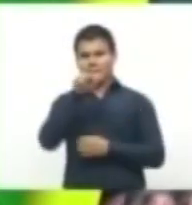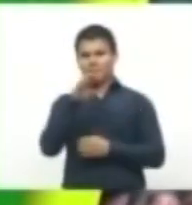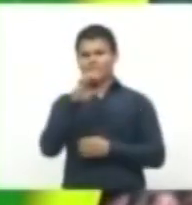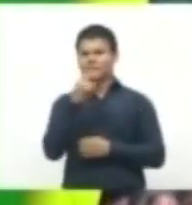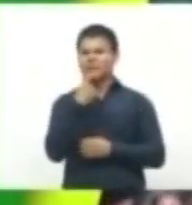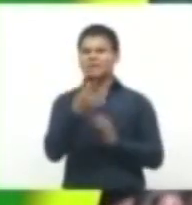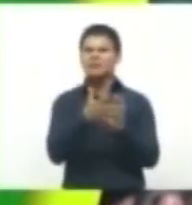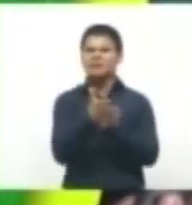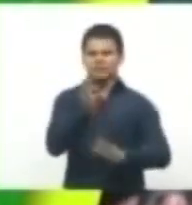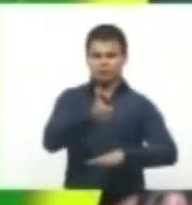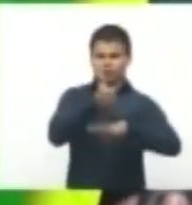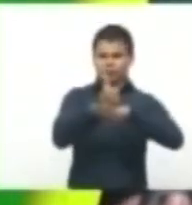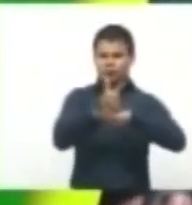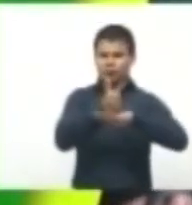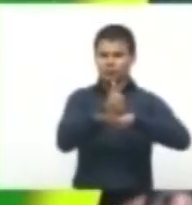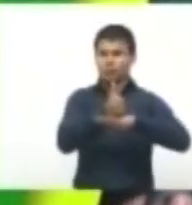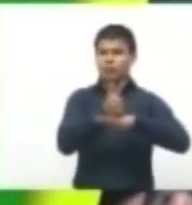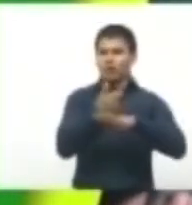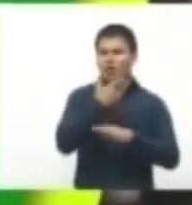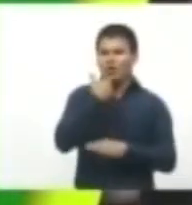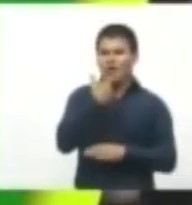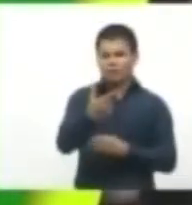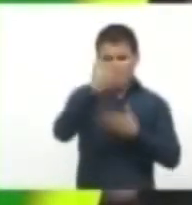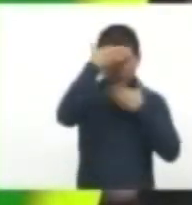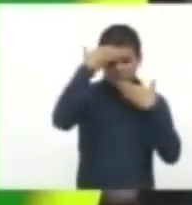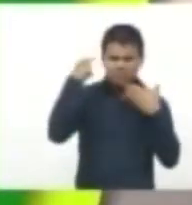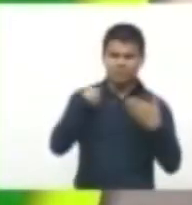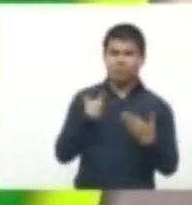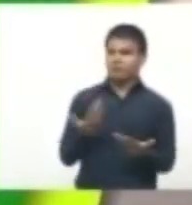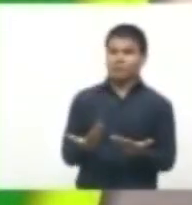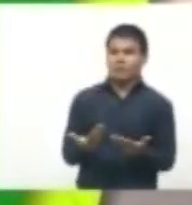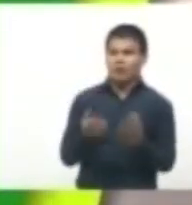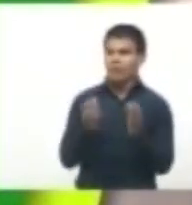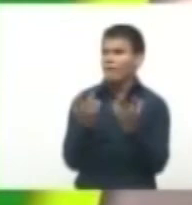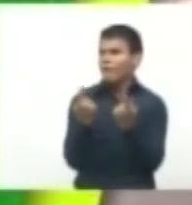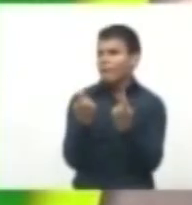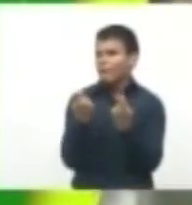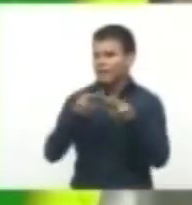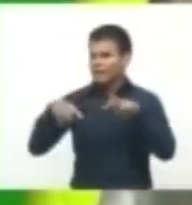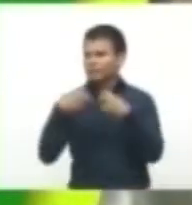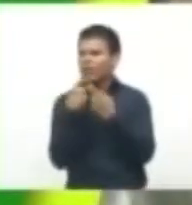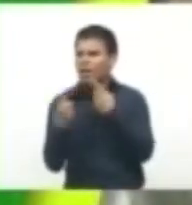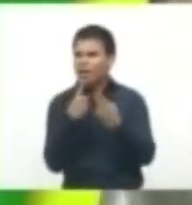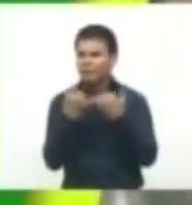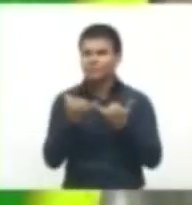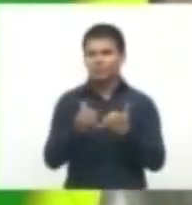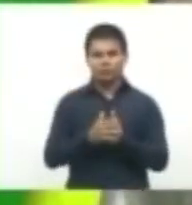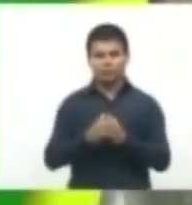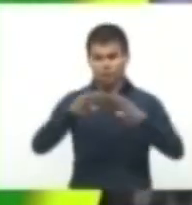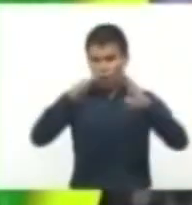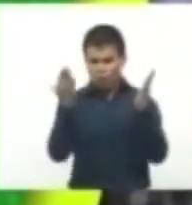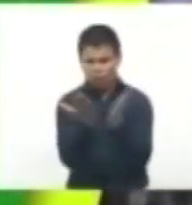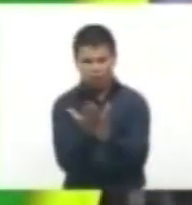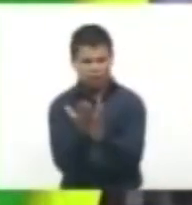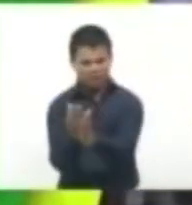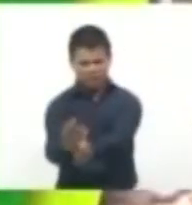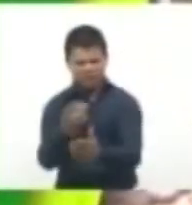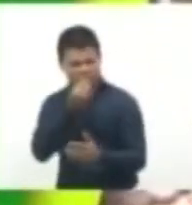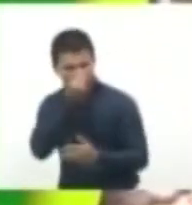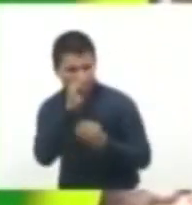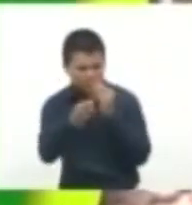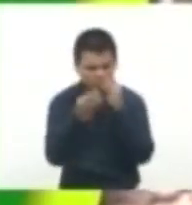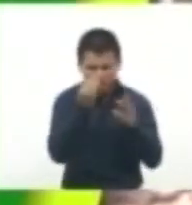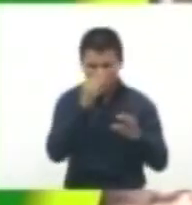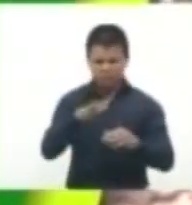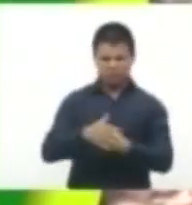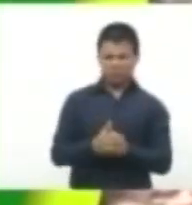FARC, solicita garantías al gobierno nacional. En el suelo y en condiciones antihigiénicas, reciben clases estudiantes de un colegio en